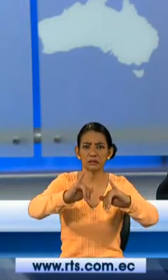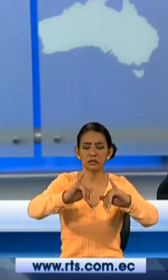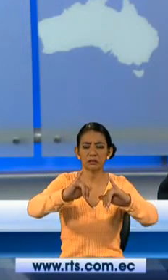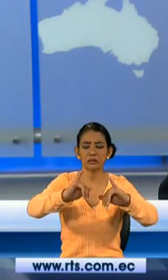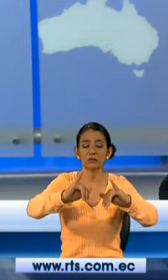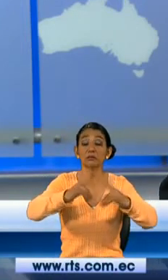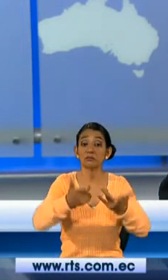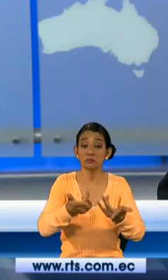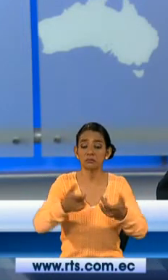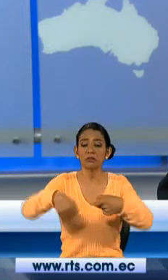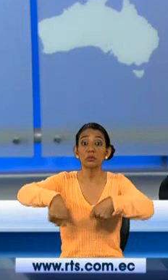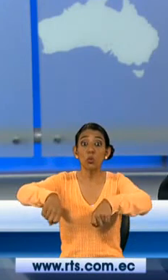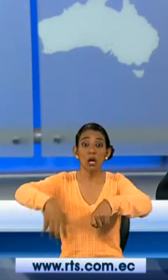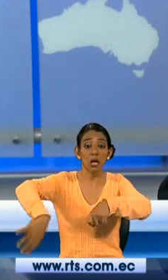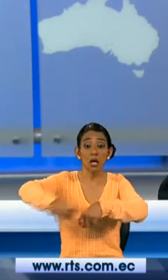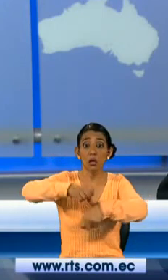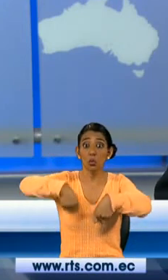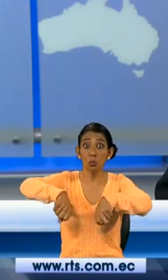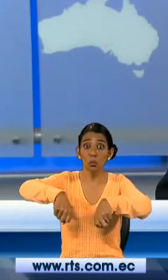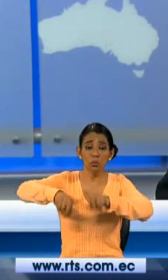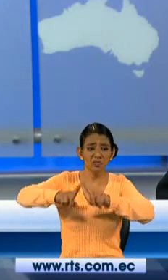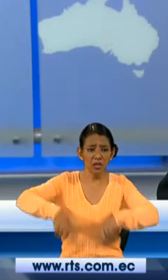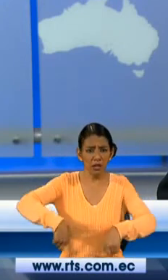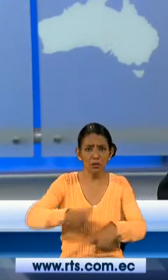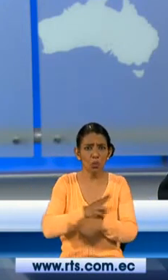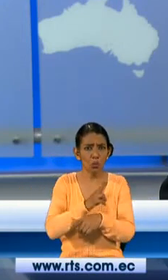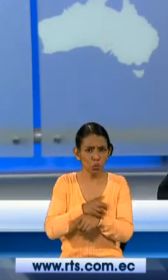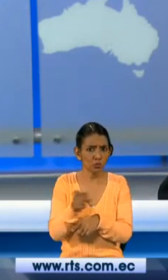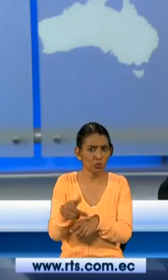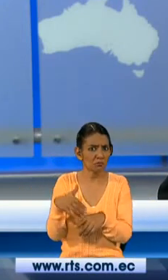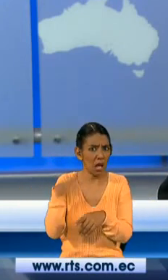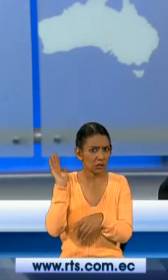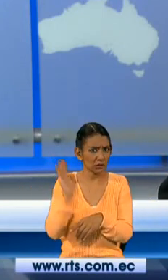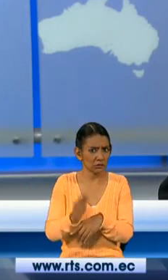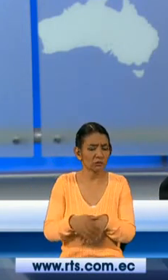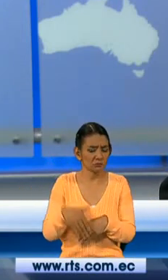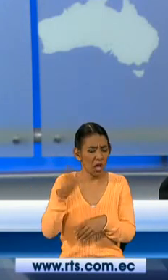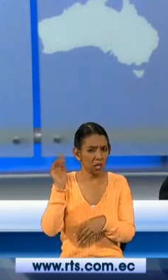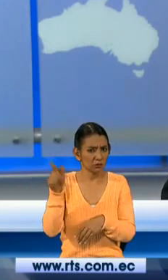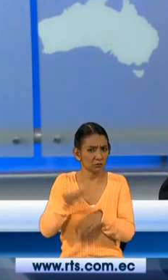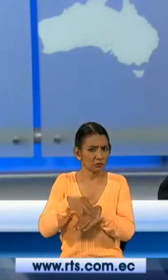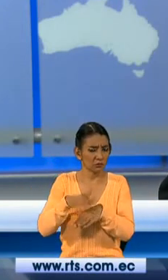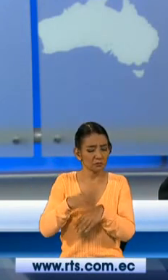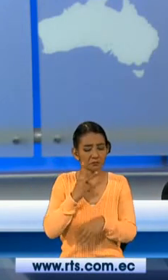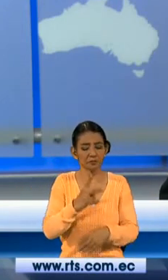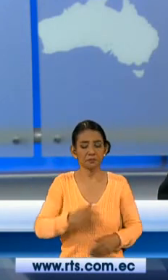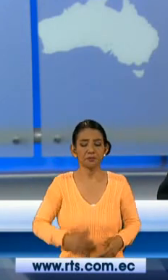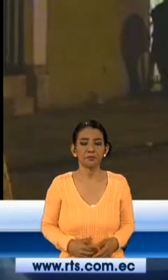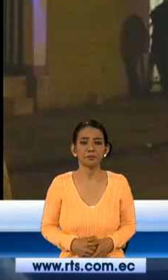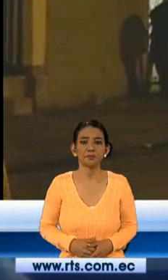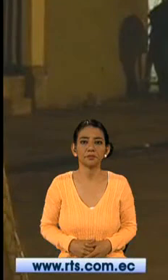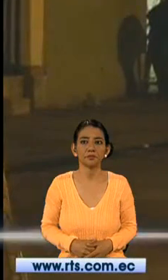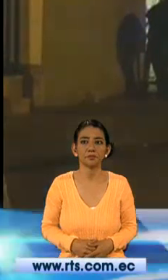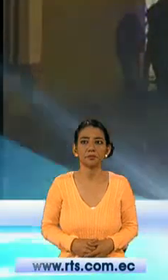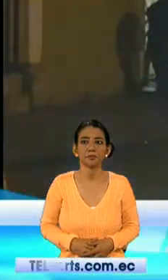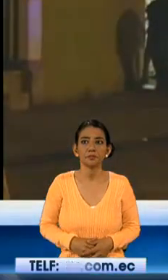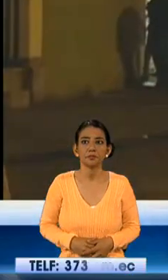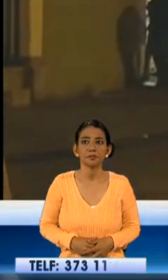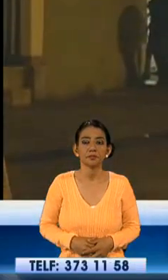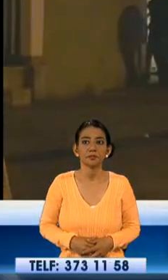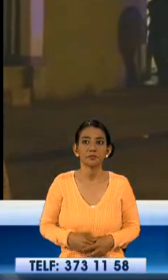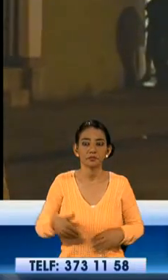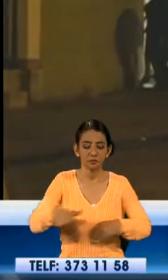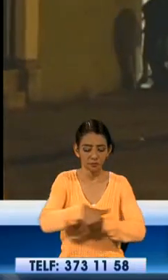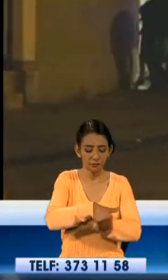de motocicleta para cometer los crímenes aparecen en más de un caso y es preocupante. Miremos. En El Oro y Gallegos